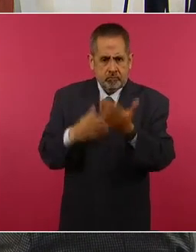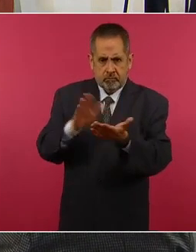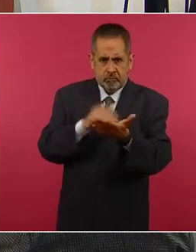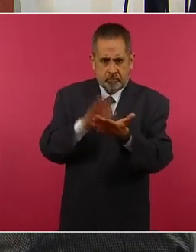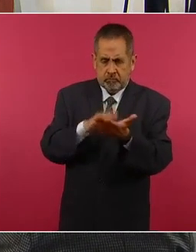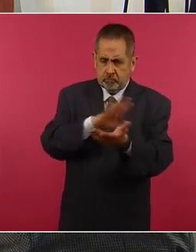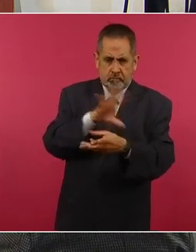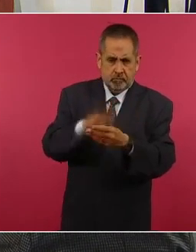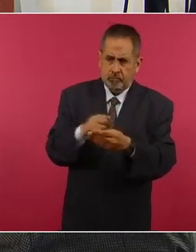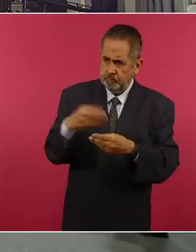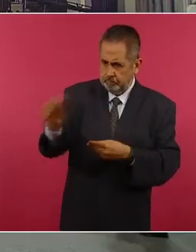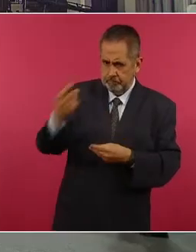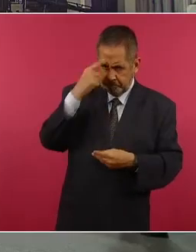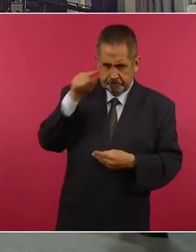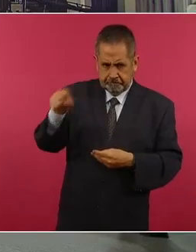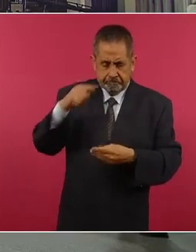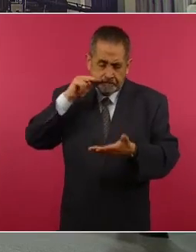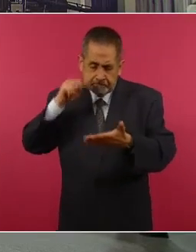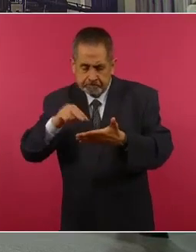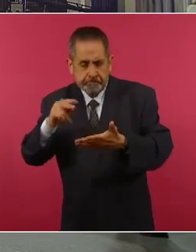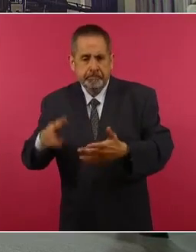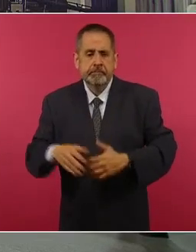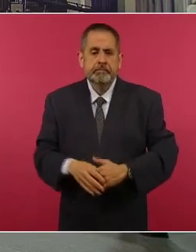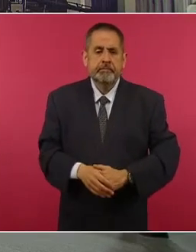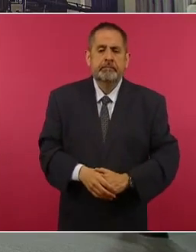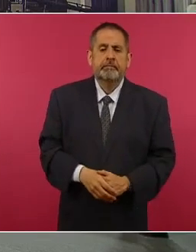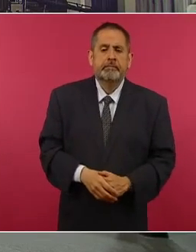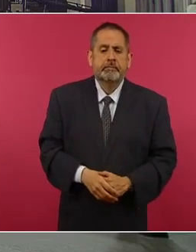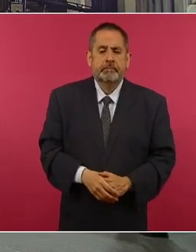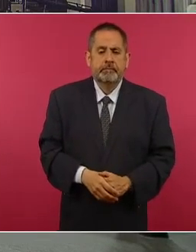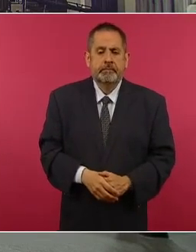Sí. Muchas gracias. Sí.